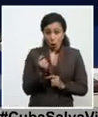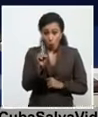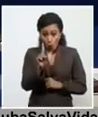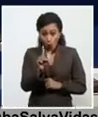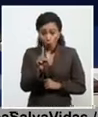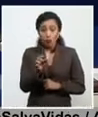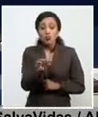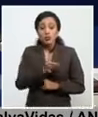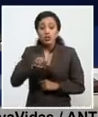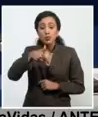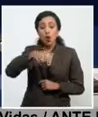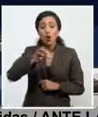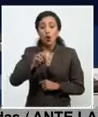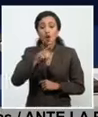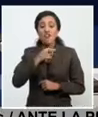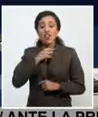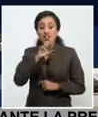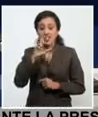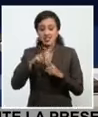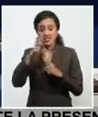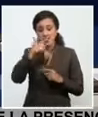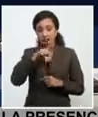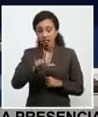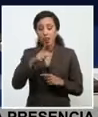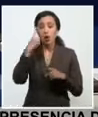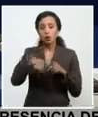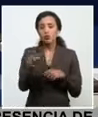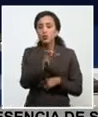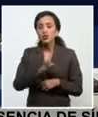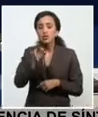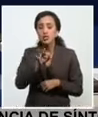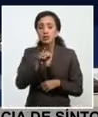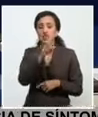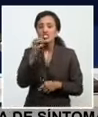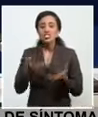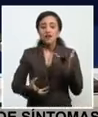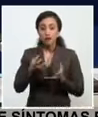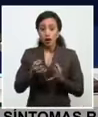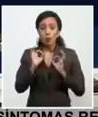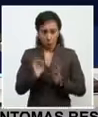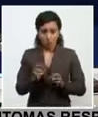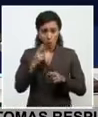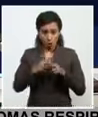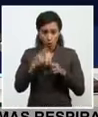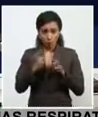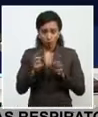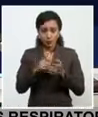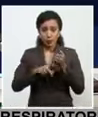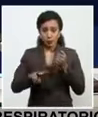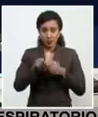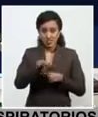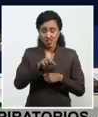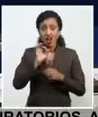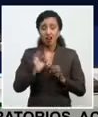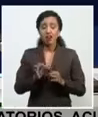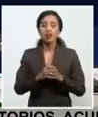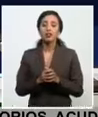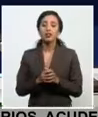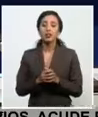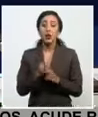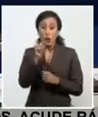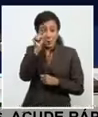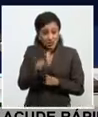Jovellano. En el municipio Cienfuegos de la provincia del mismo nombre se diagnostica 1 caso, se diagnostican